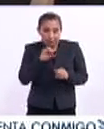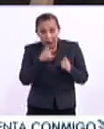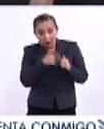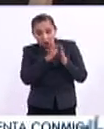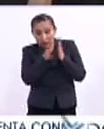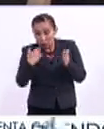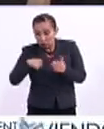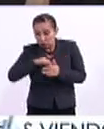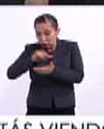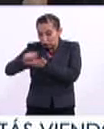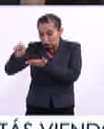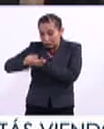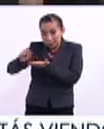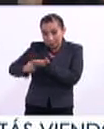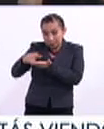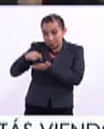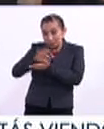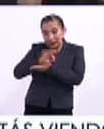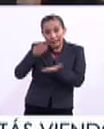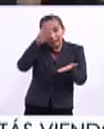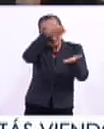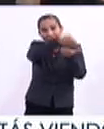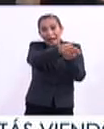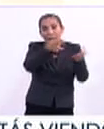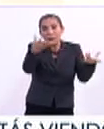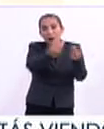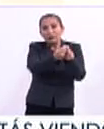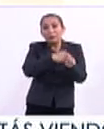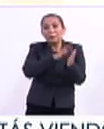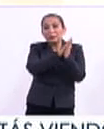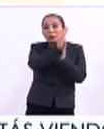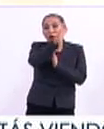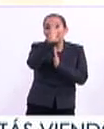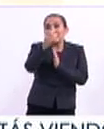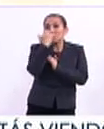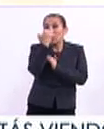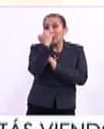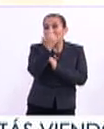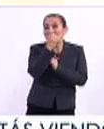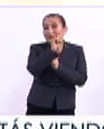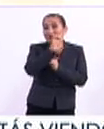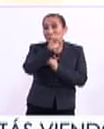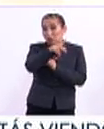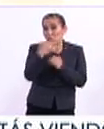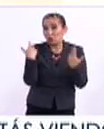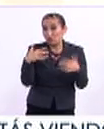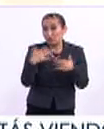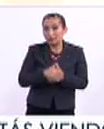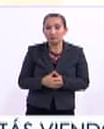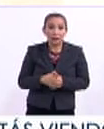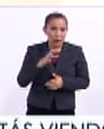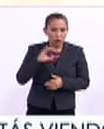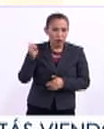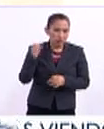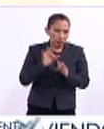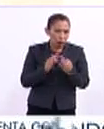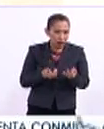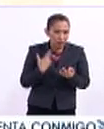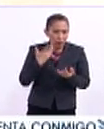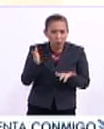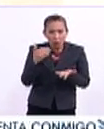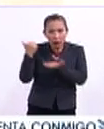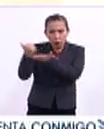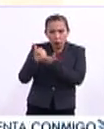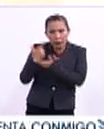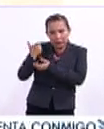los libros que producimos, ¿no? O sea, no, digamos, no es la meta específica, pero no estaría de más. Sí hay otras formas de hacerse de recursos.